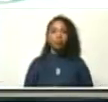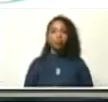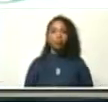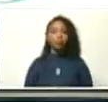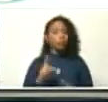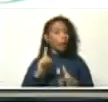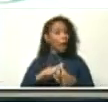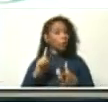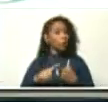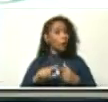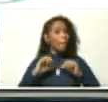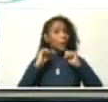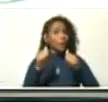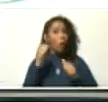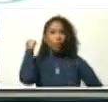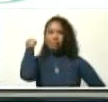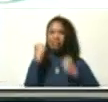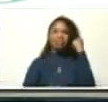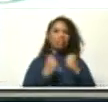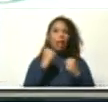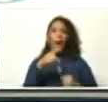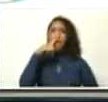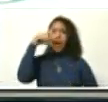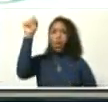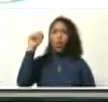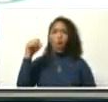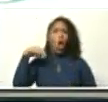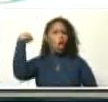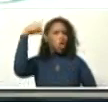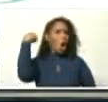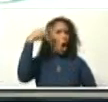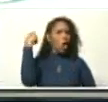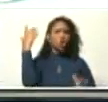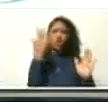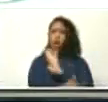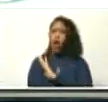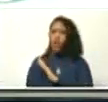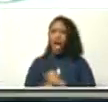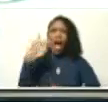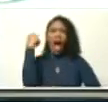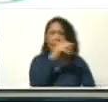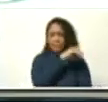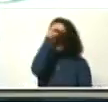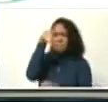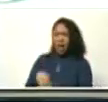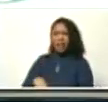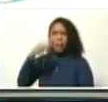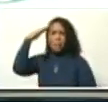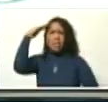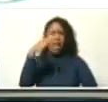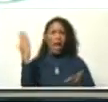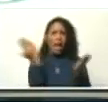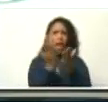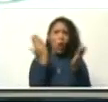Entonces empezaron a correr. Maduro se volvió loco. Está militarizando las escuelas y liceos.